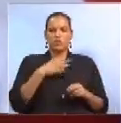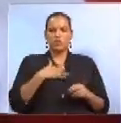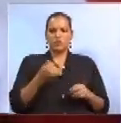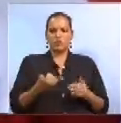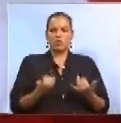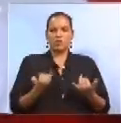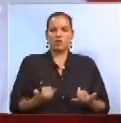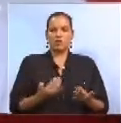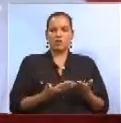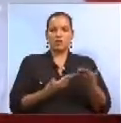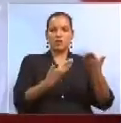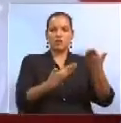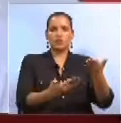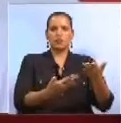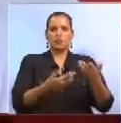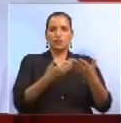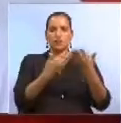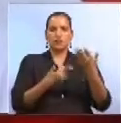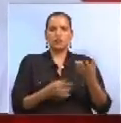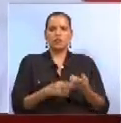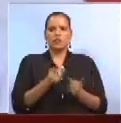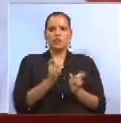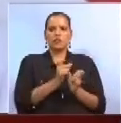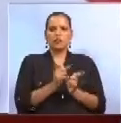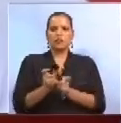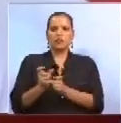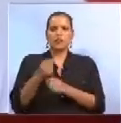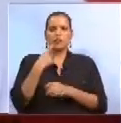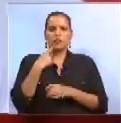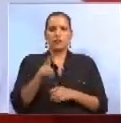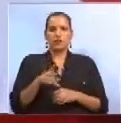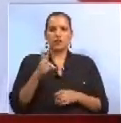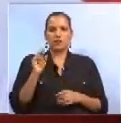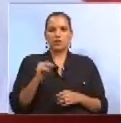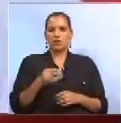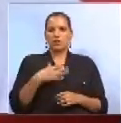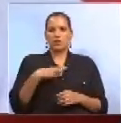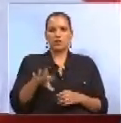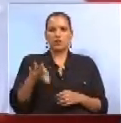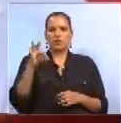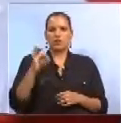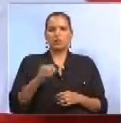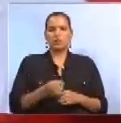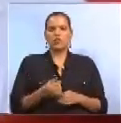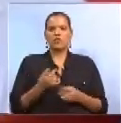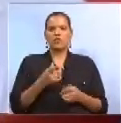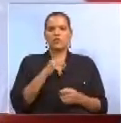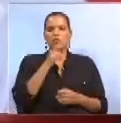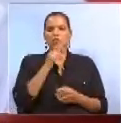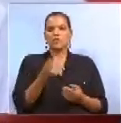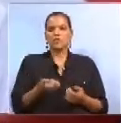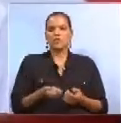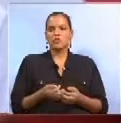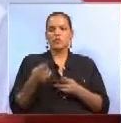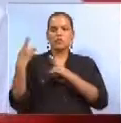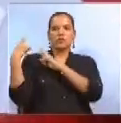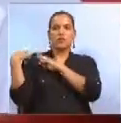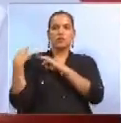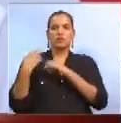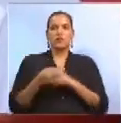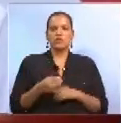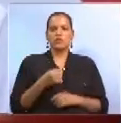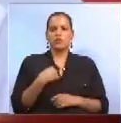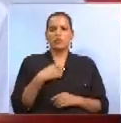presentando la respectiva denuncia ante la Fiscalía debido a que no encontramos hasta la actualidad con el